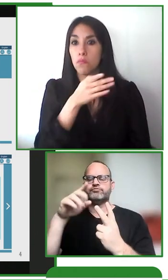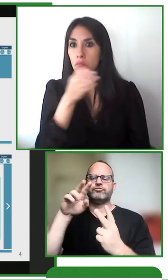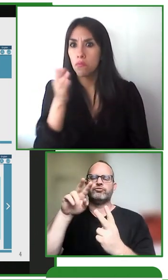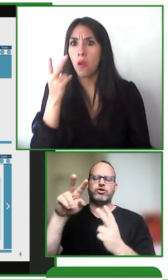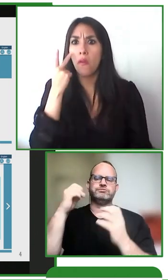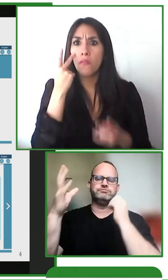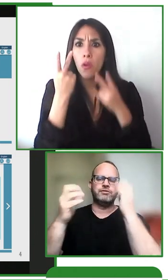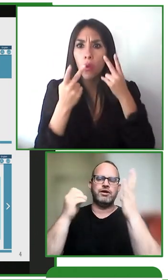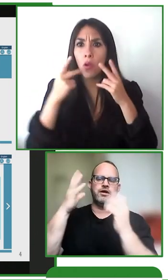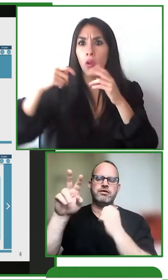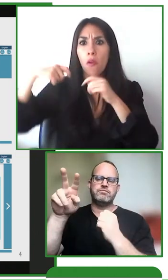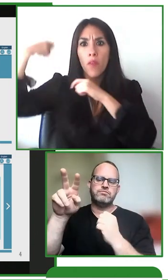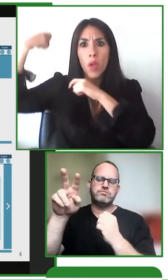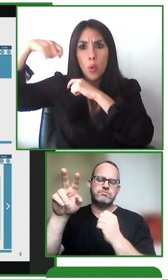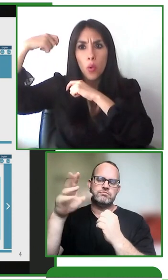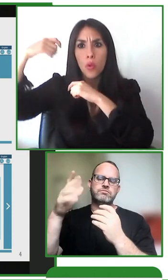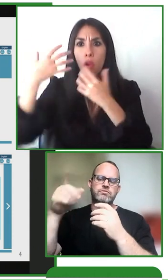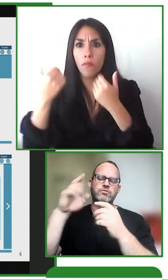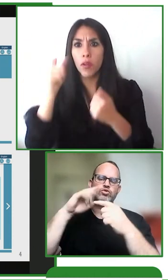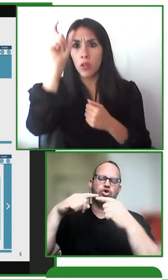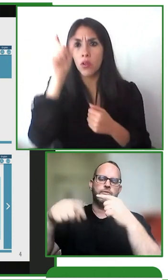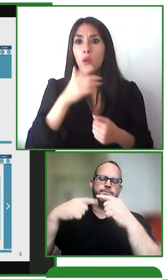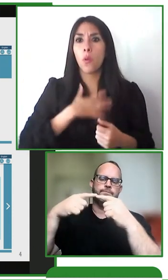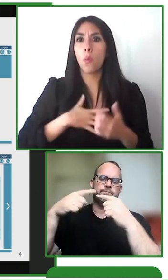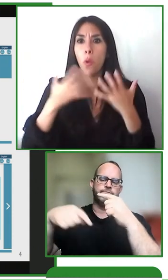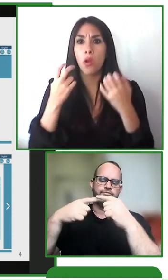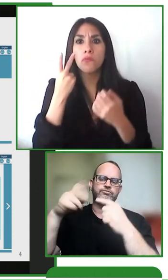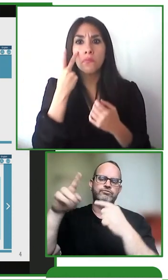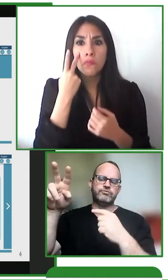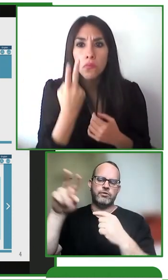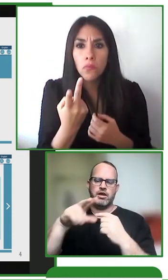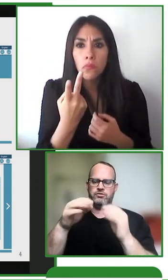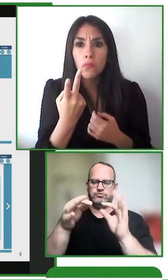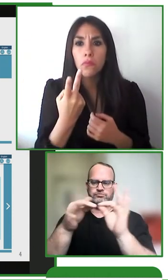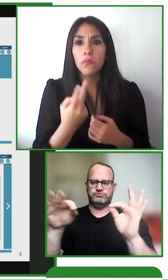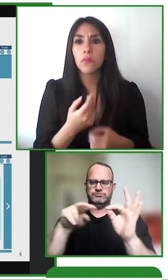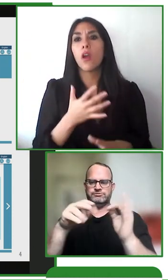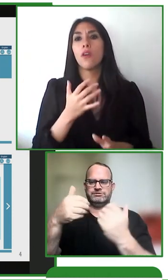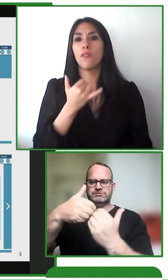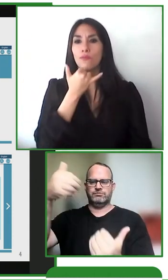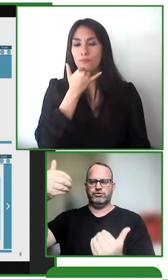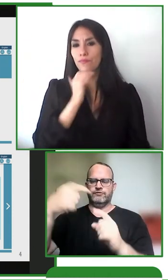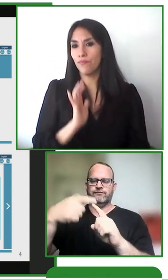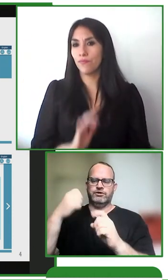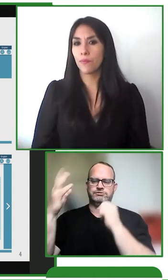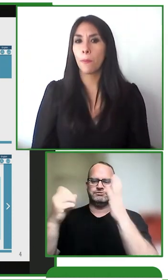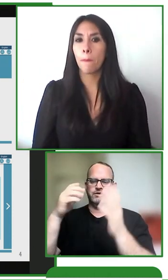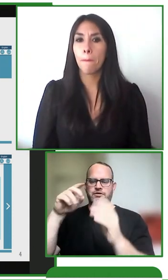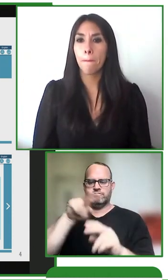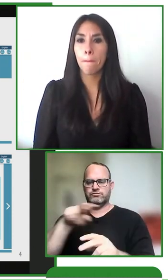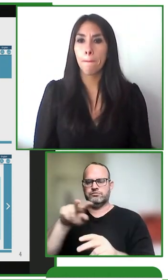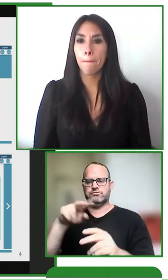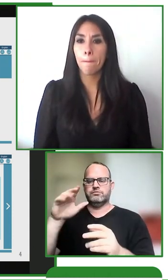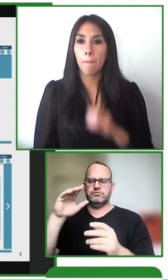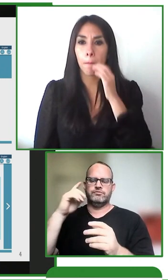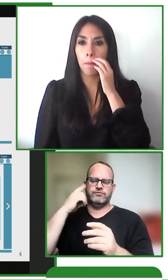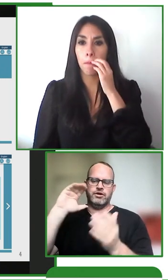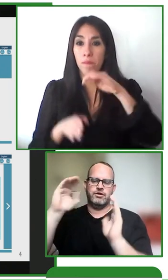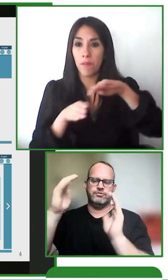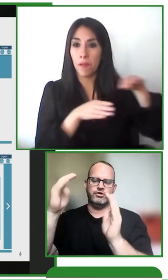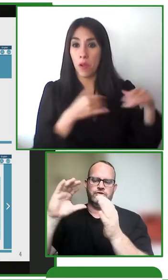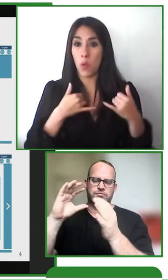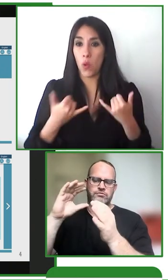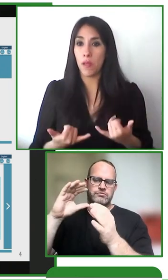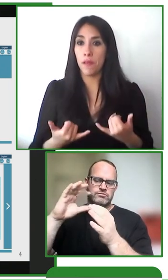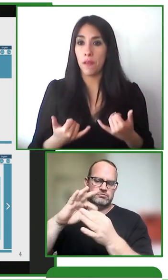los captions, en nuestra plataforma se decide o se diseña que pueden cambiar la atención en la